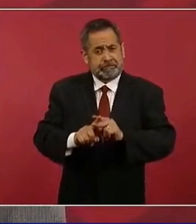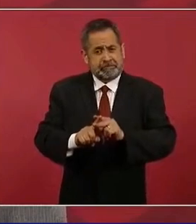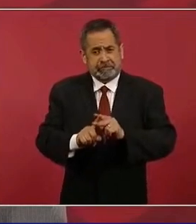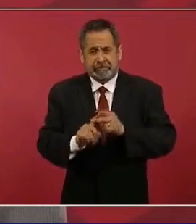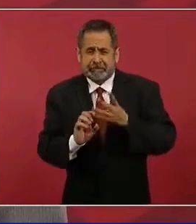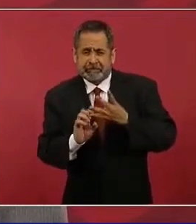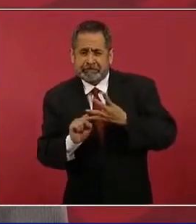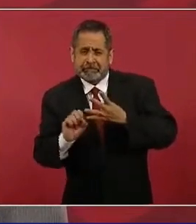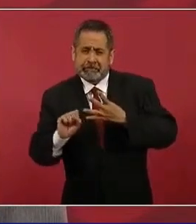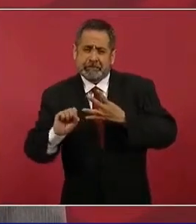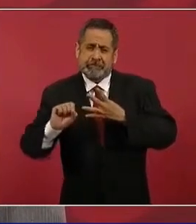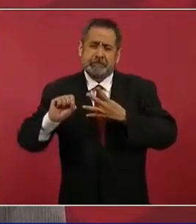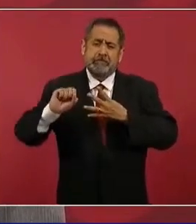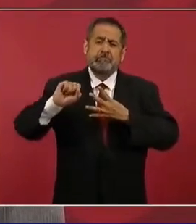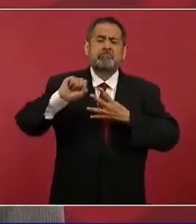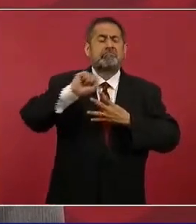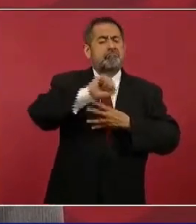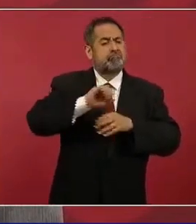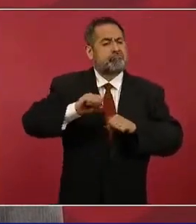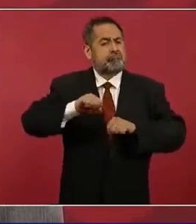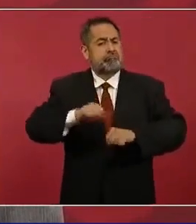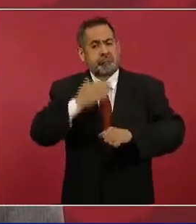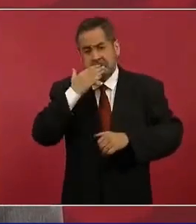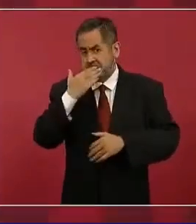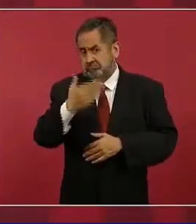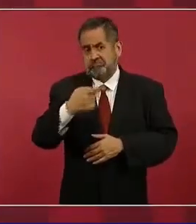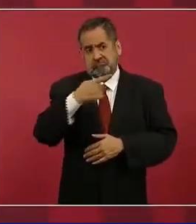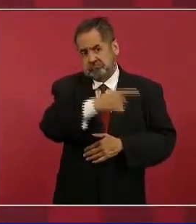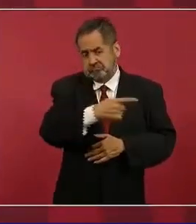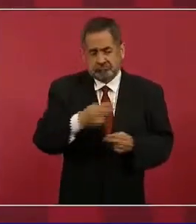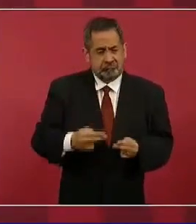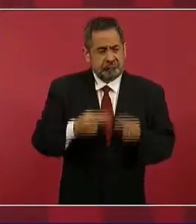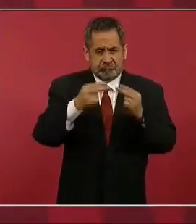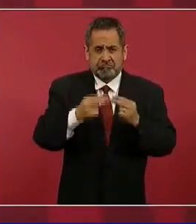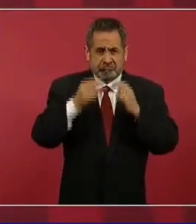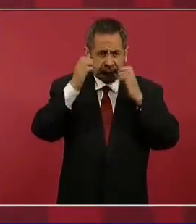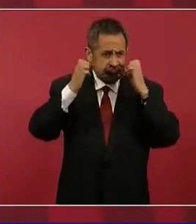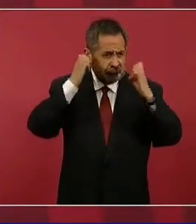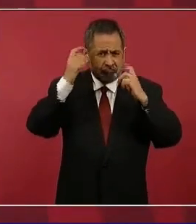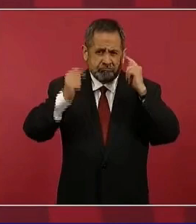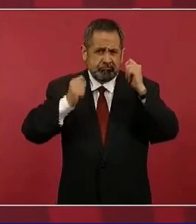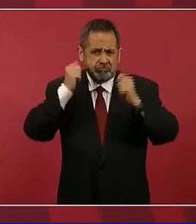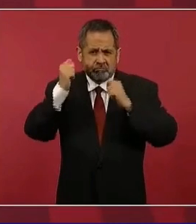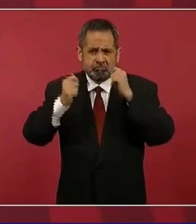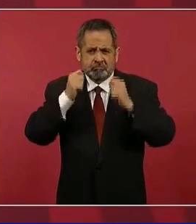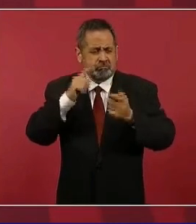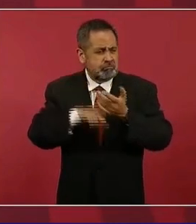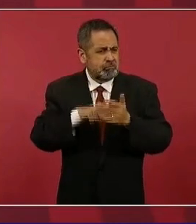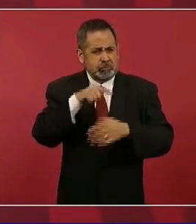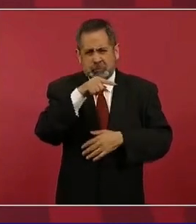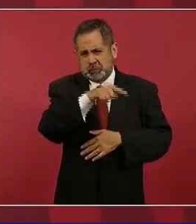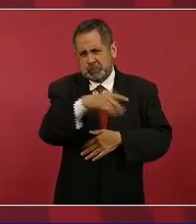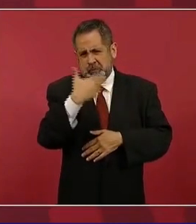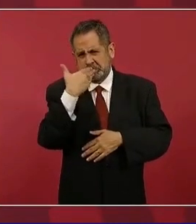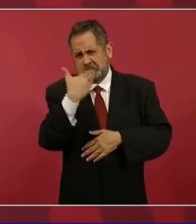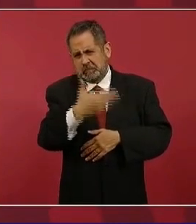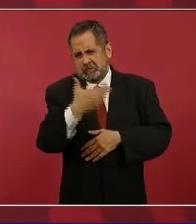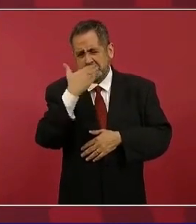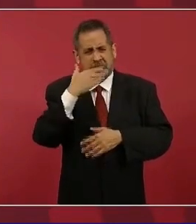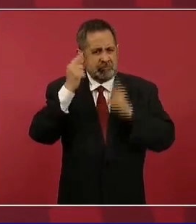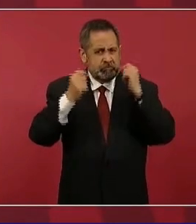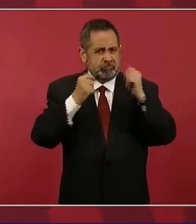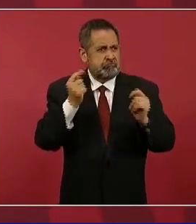llegó a ser el empresario de turismo en México